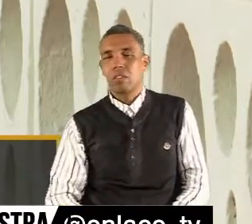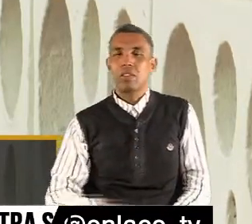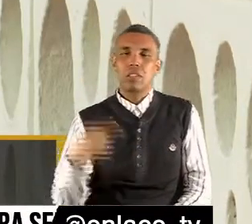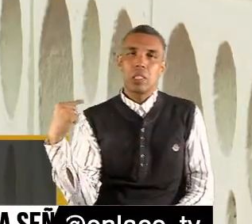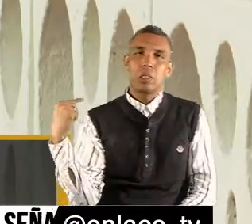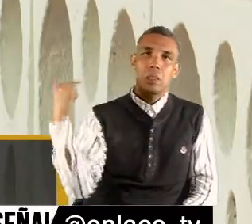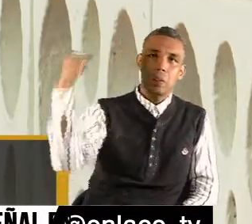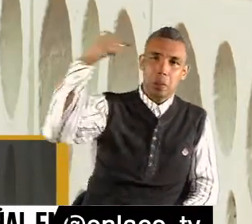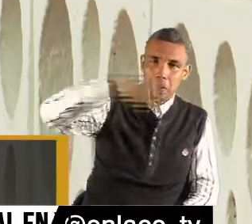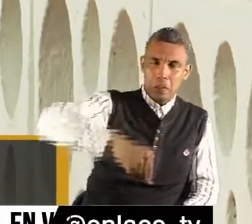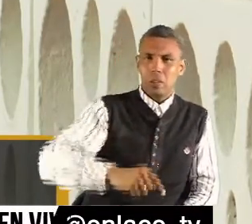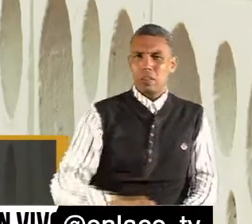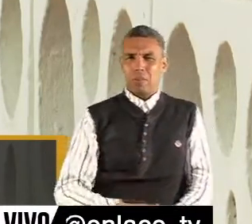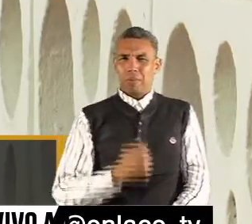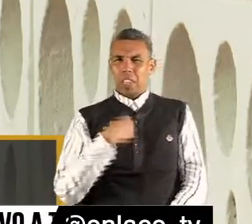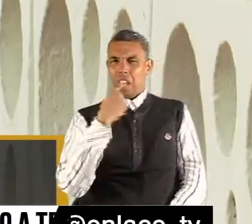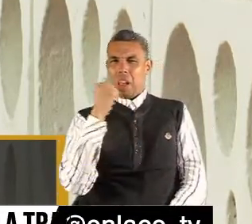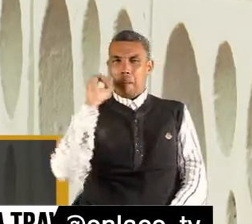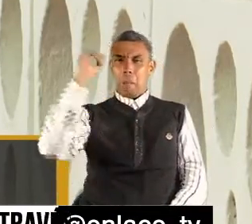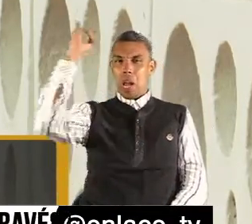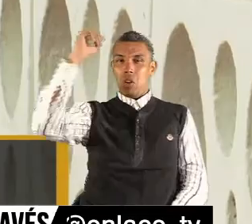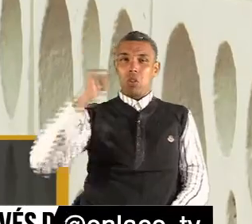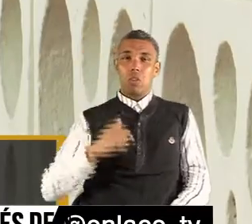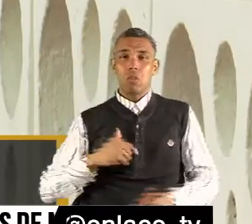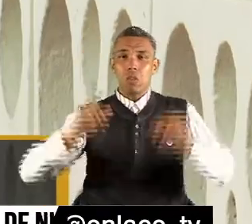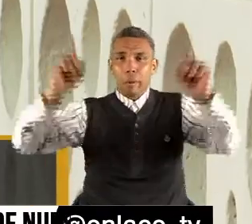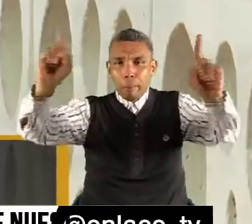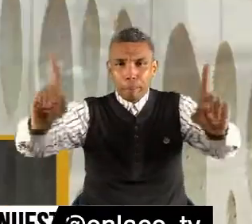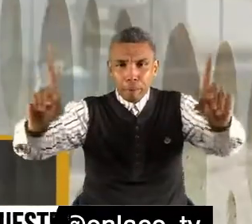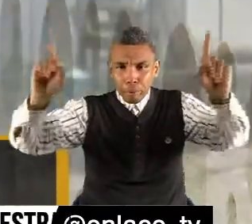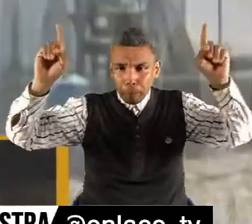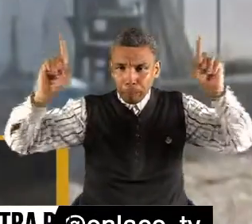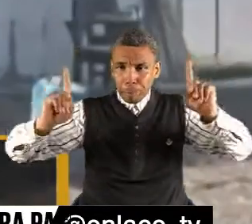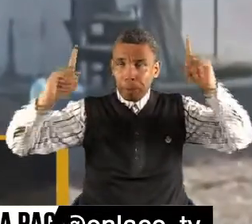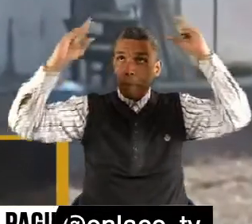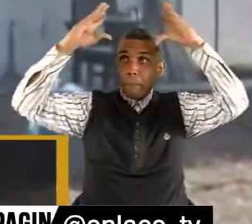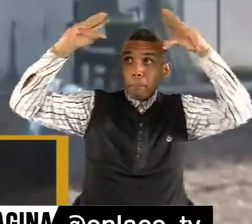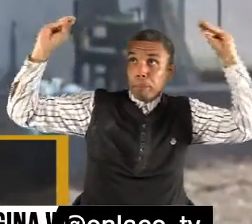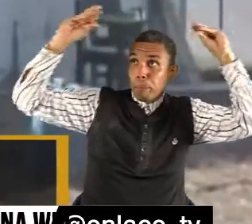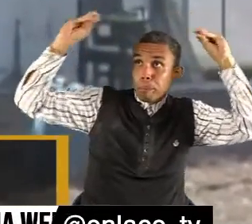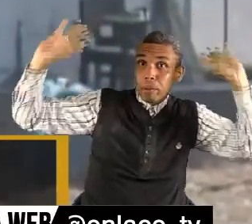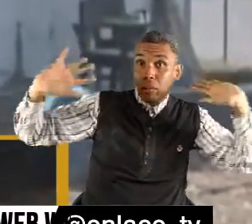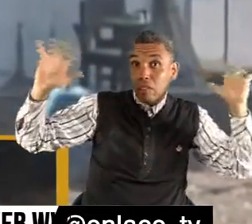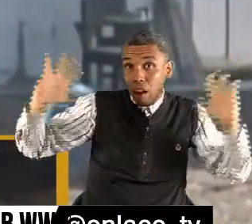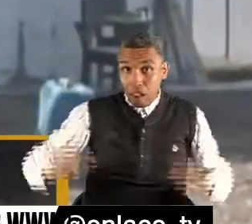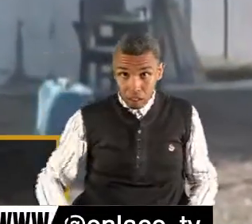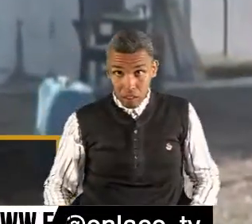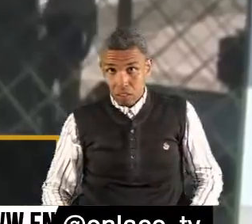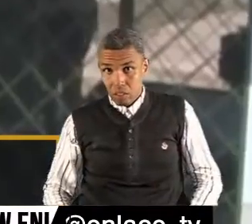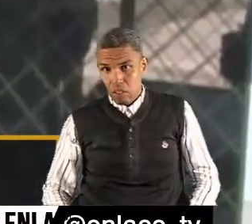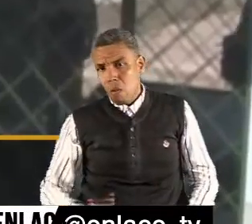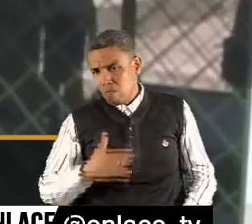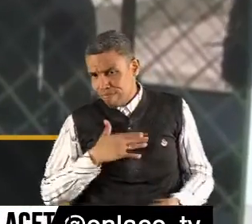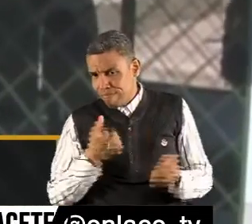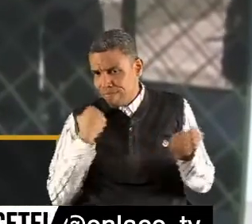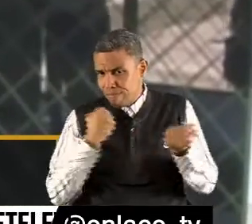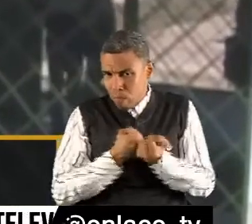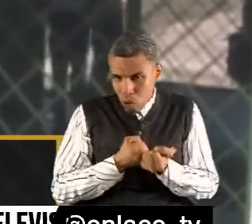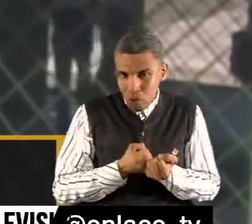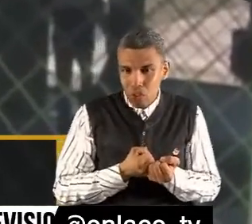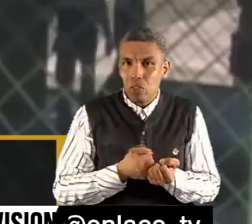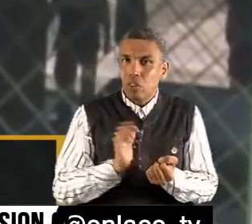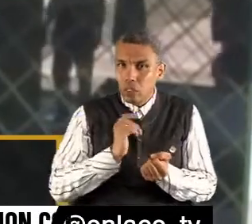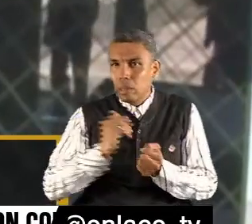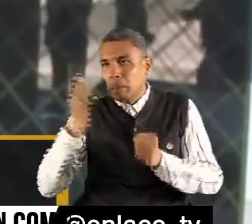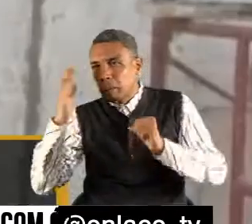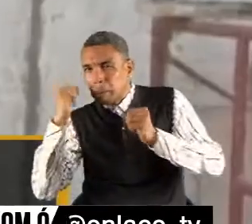aquí y unas láminas de zinc y ya, esta es la escuela. Con su campaña denominada Regálame tu chatarra, levantó en lo que antes